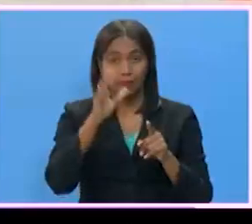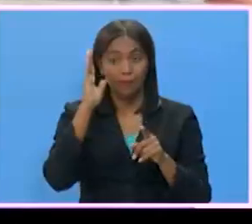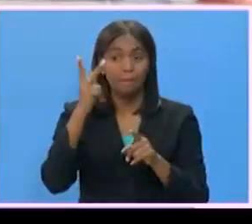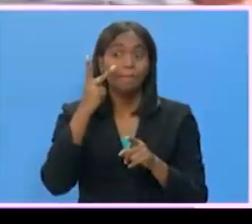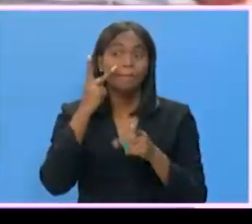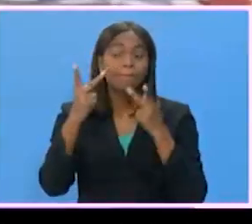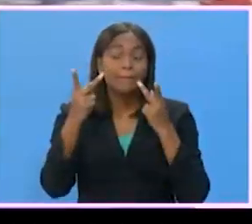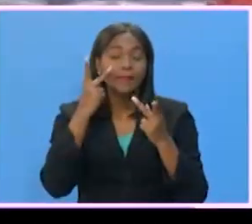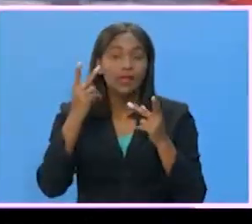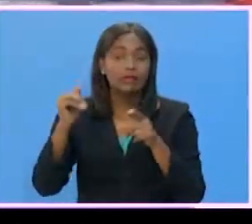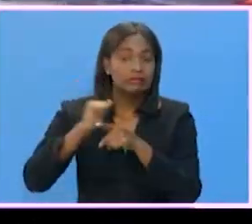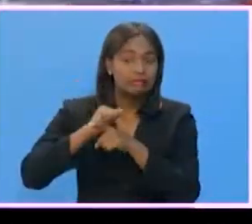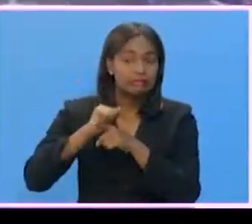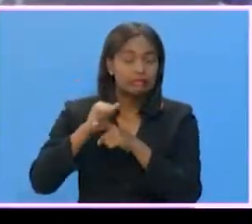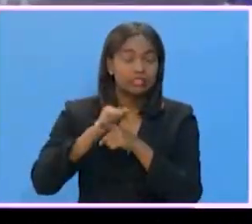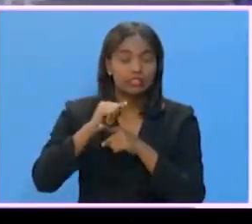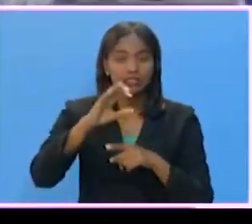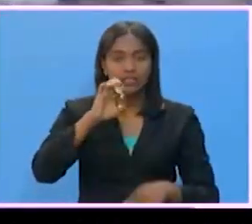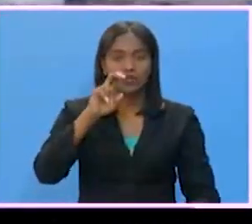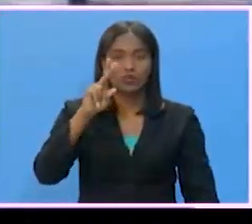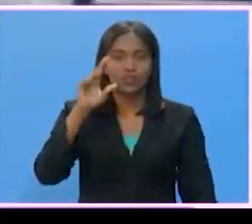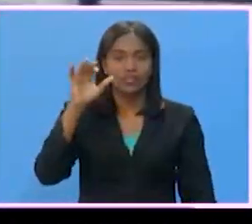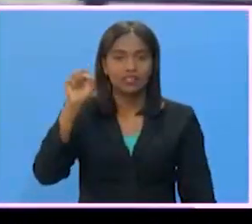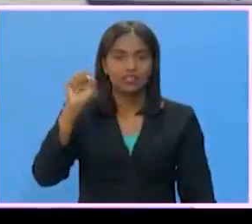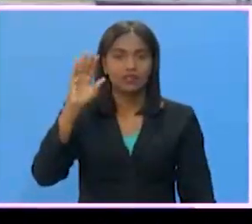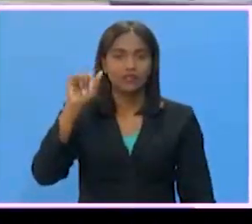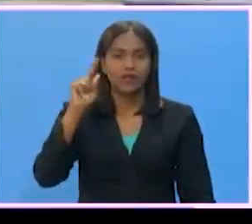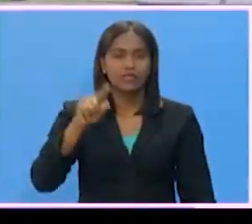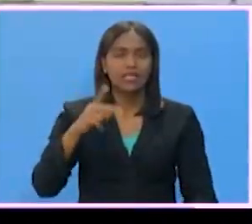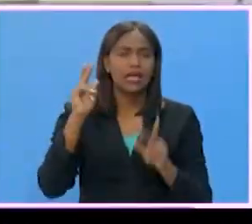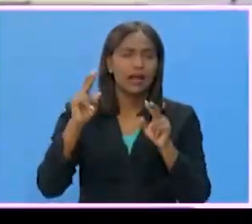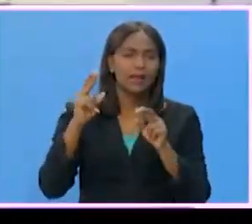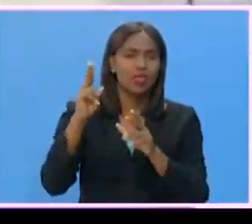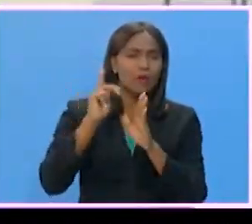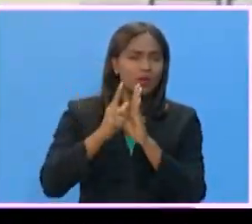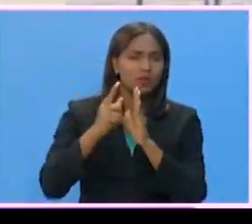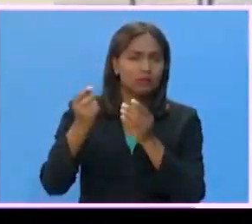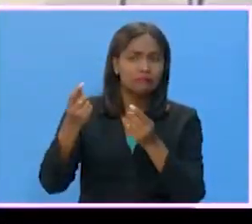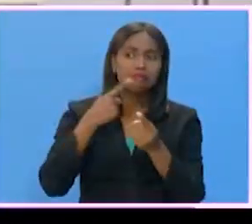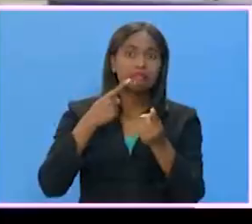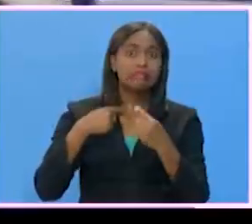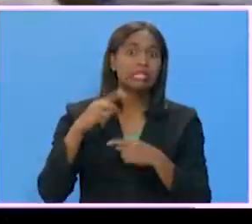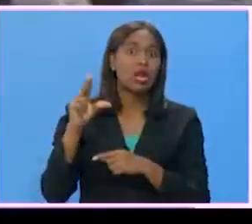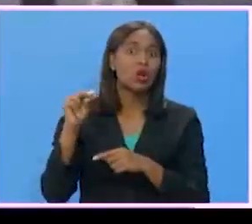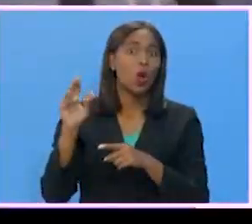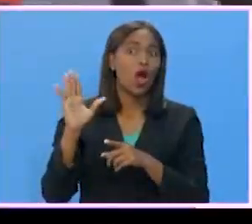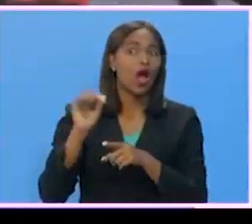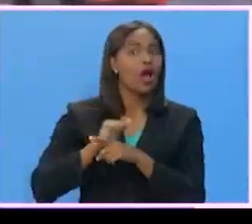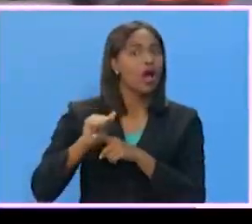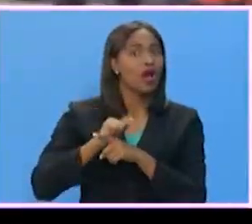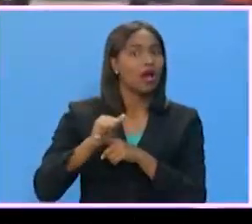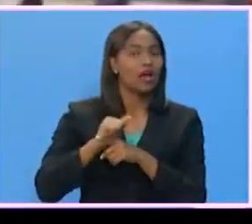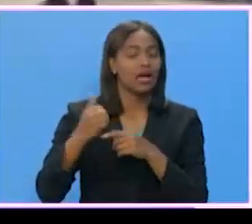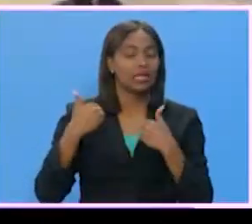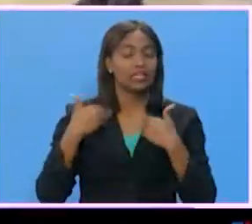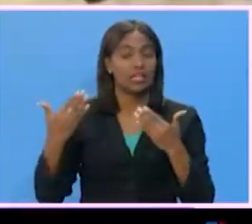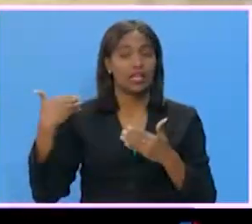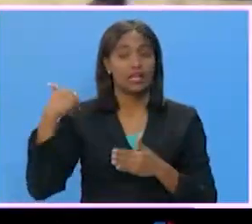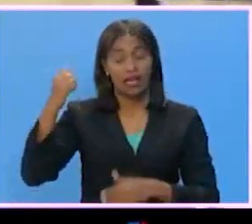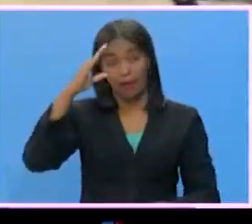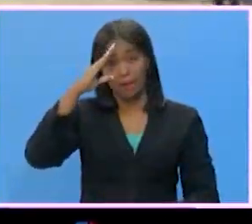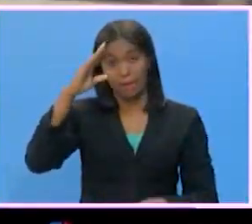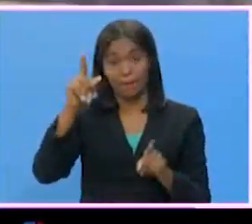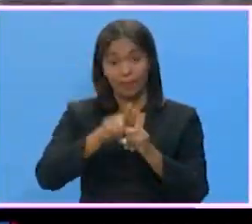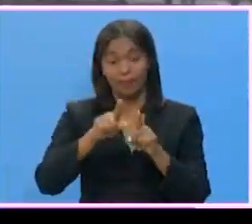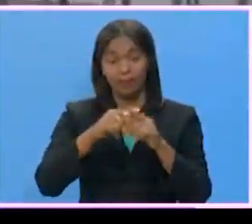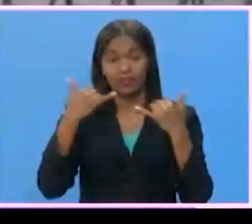interrumpir los entrenamientos de Eulis Baez rápidamente. Dos minuticos, me dice que no, que está calentando aquí quien fuera capitán también de